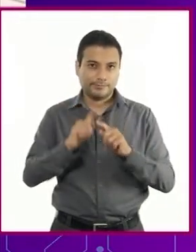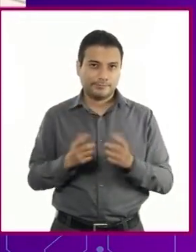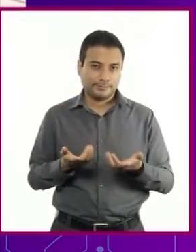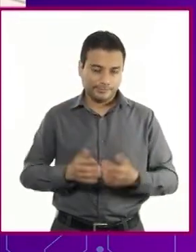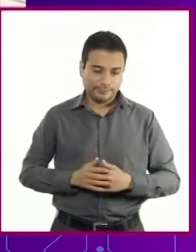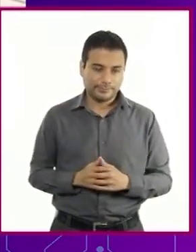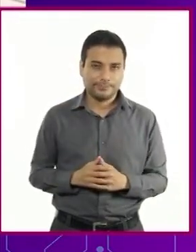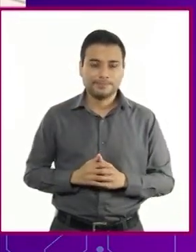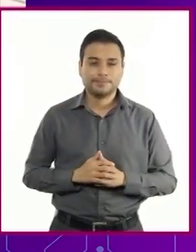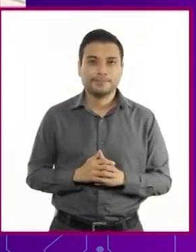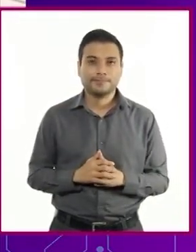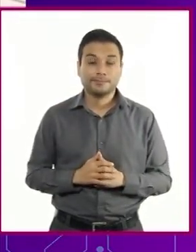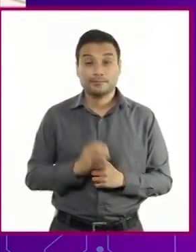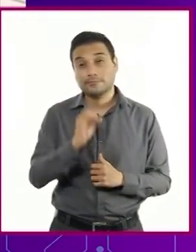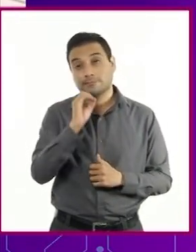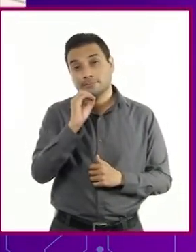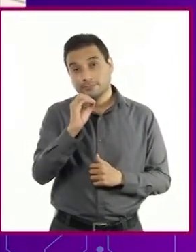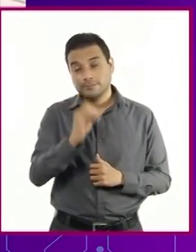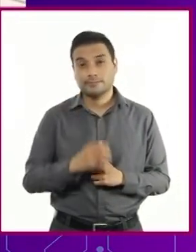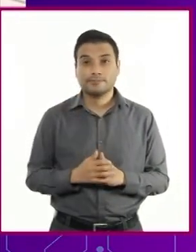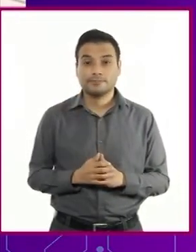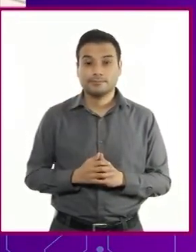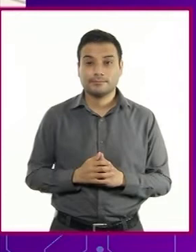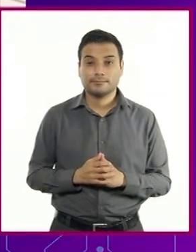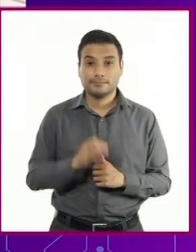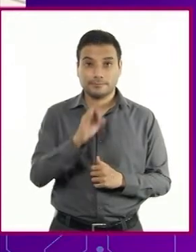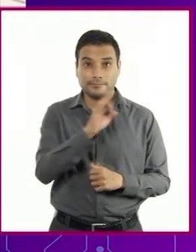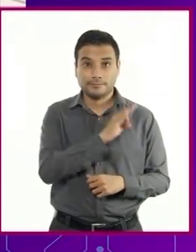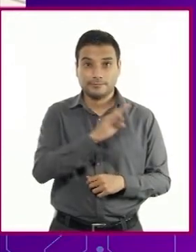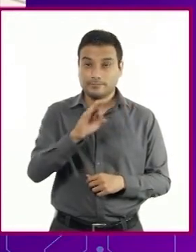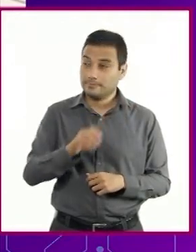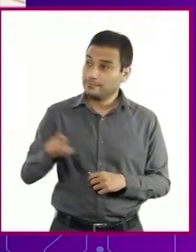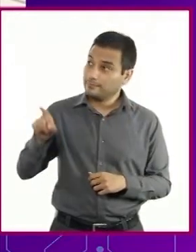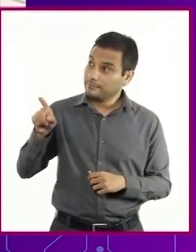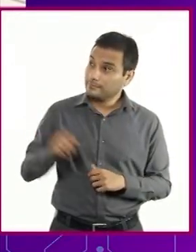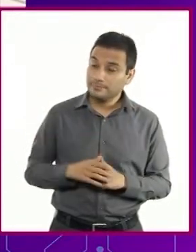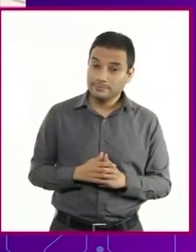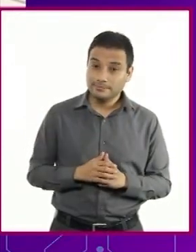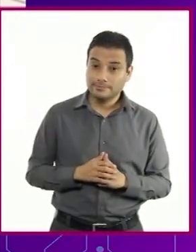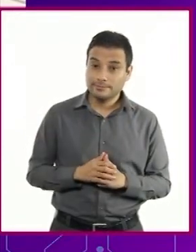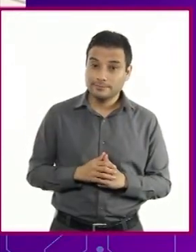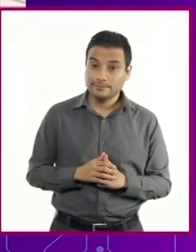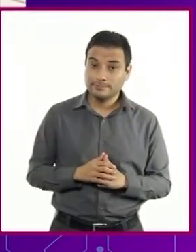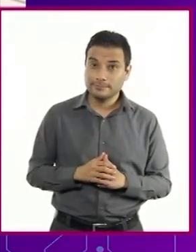central. O circunducción,